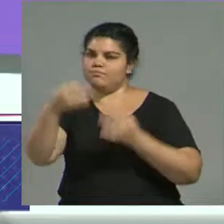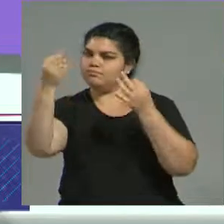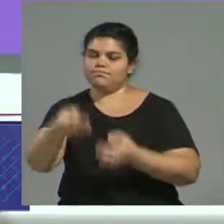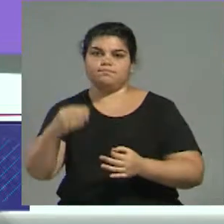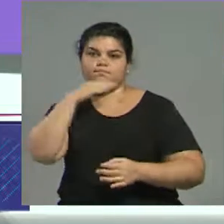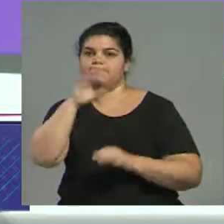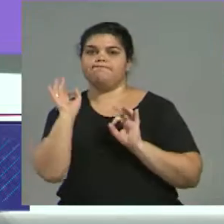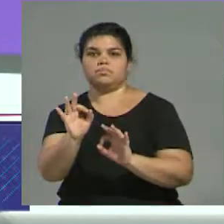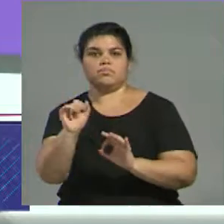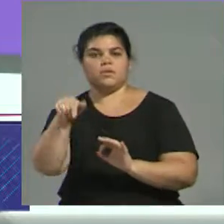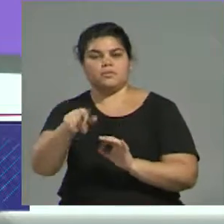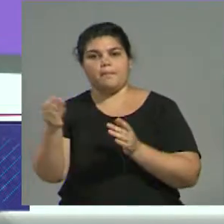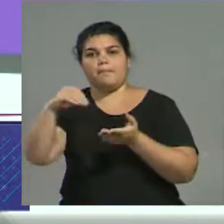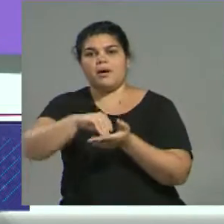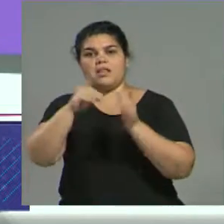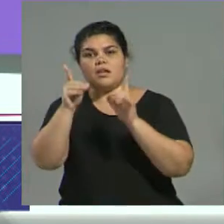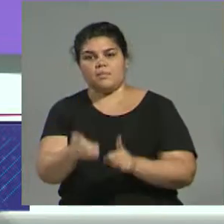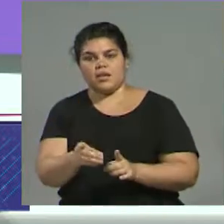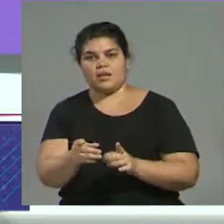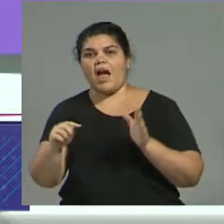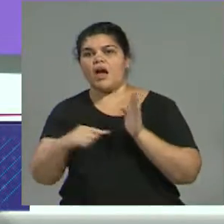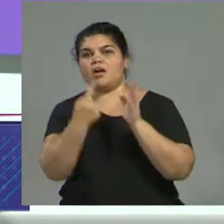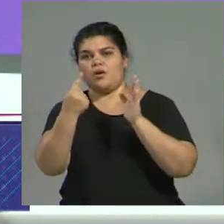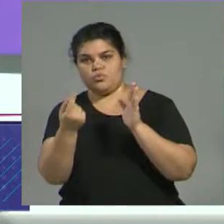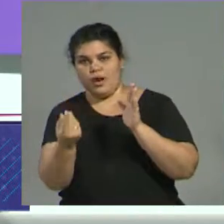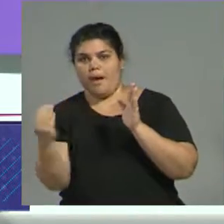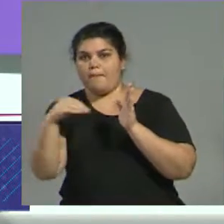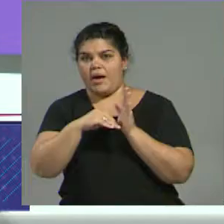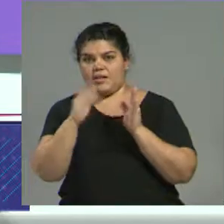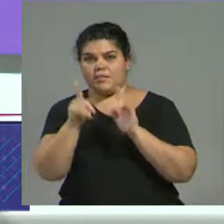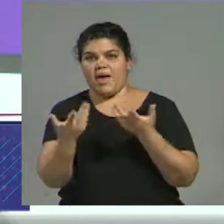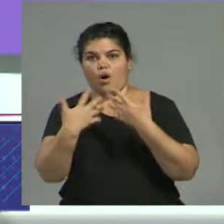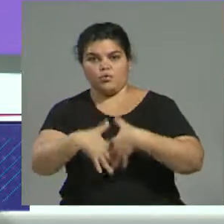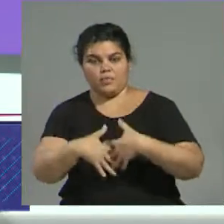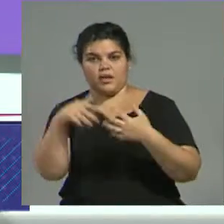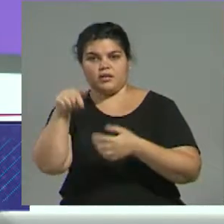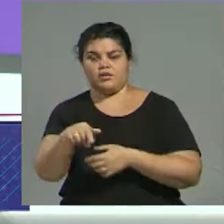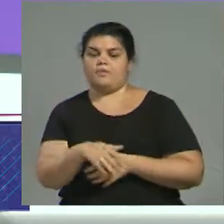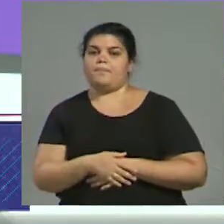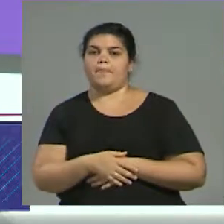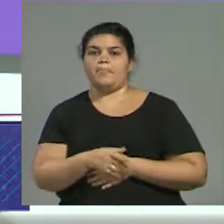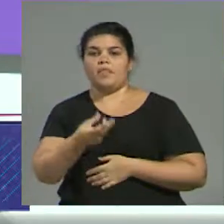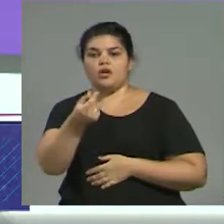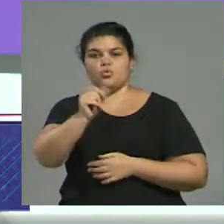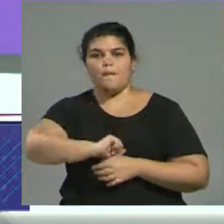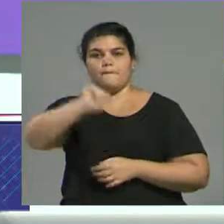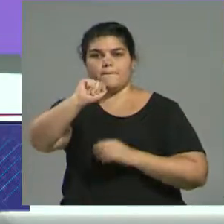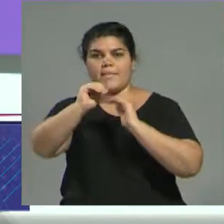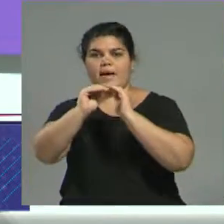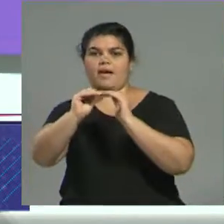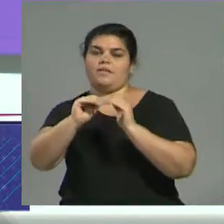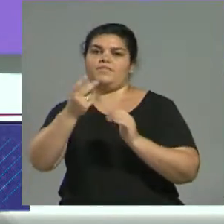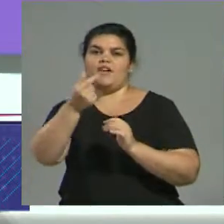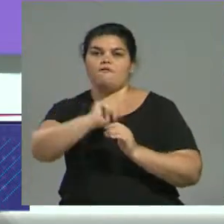muchos sectores, adicionarle lo que se conoce como una cláusula gatillo. Es decir, si la inflación supera el acuerdo salarial en una primera